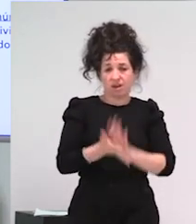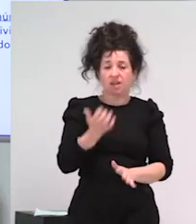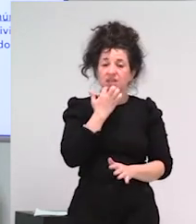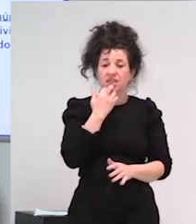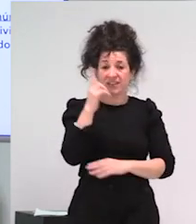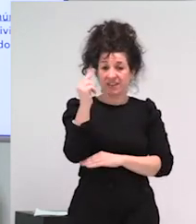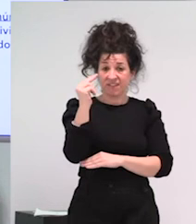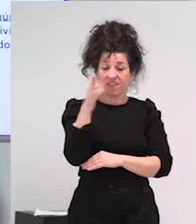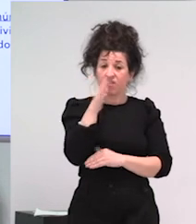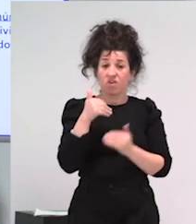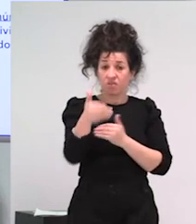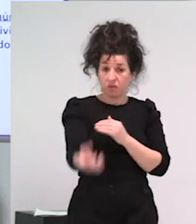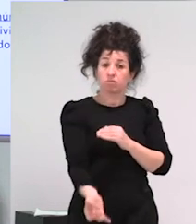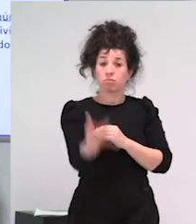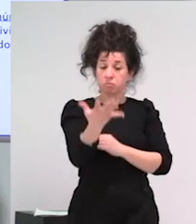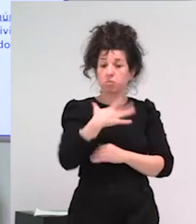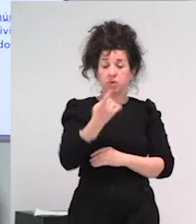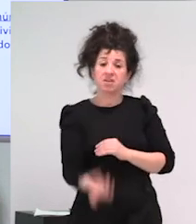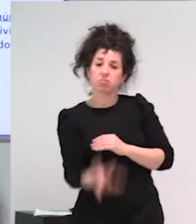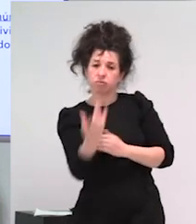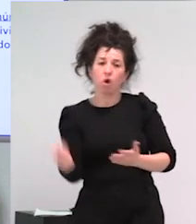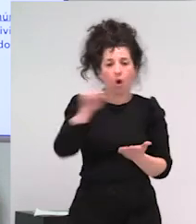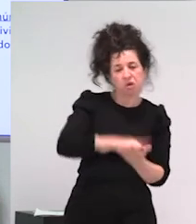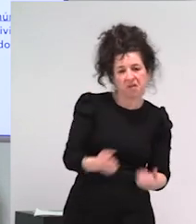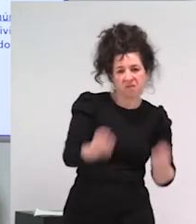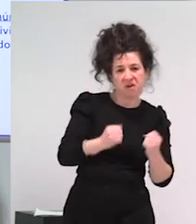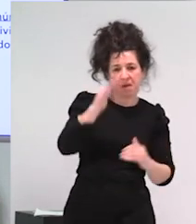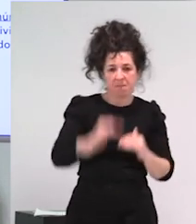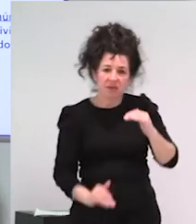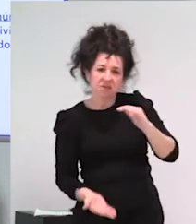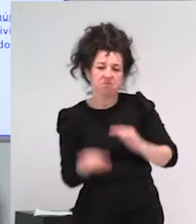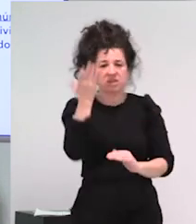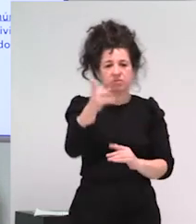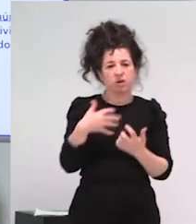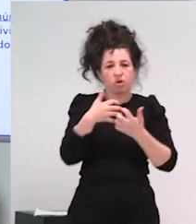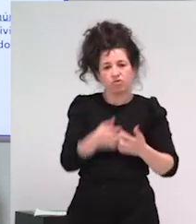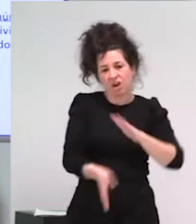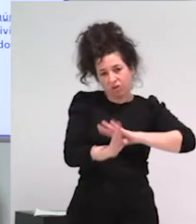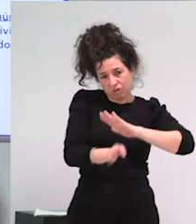puede volver a aparecer con más fuerza o con menos fuerza, pero que ahí estará dando la batalla.